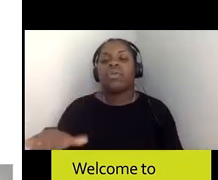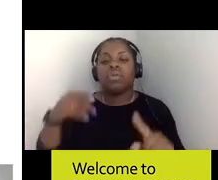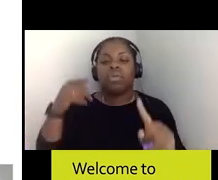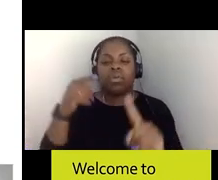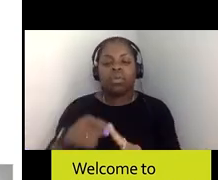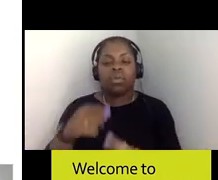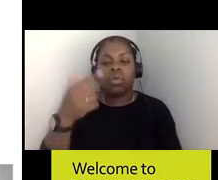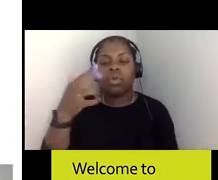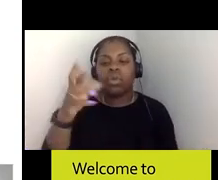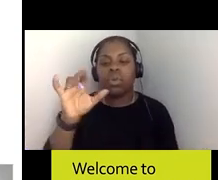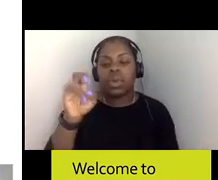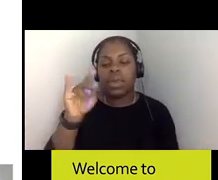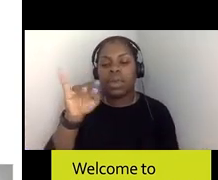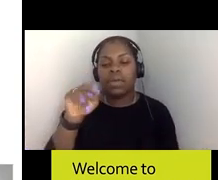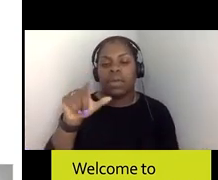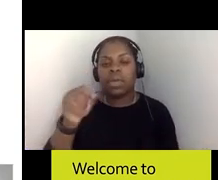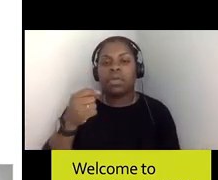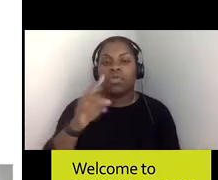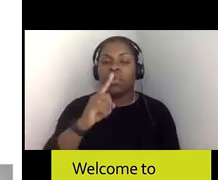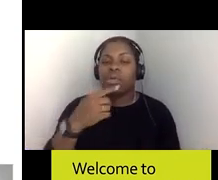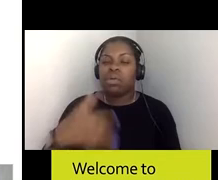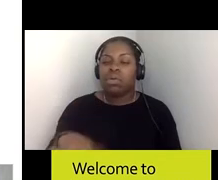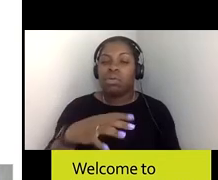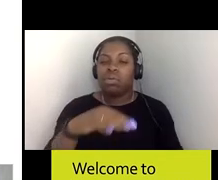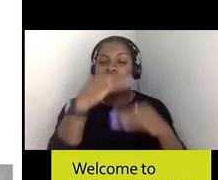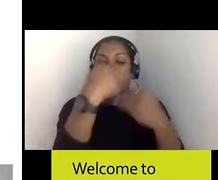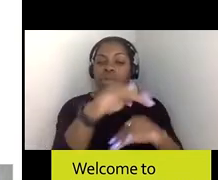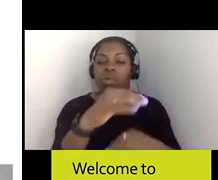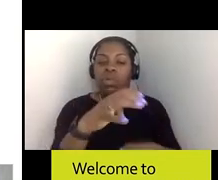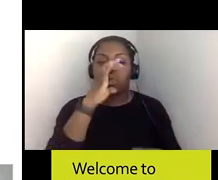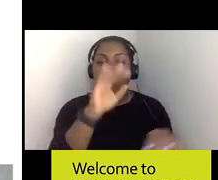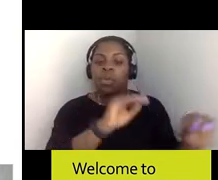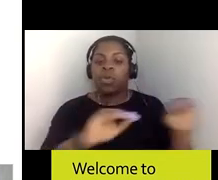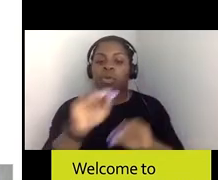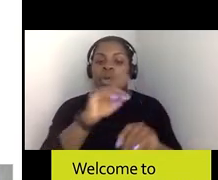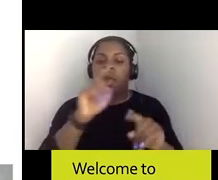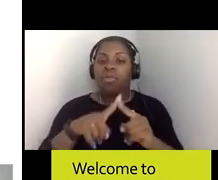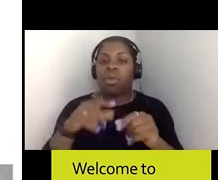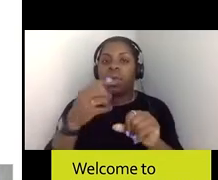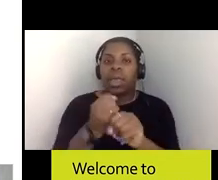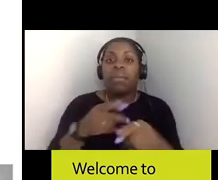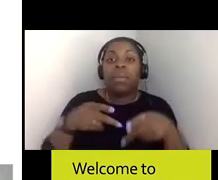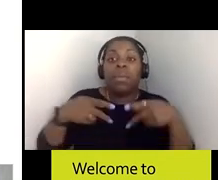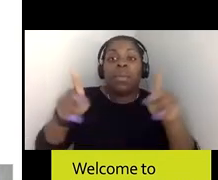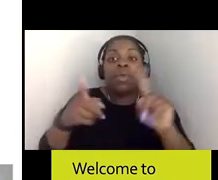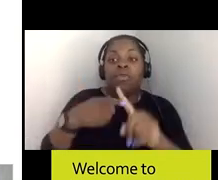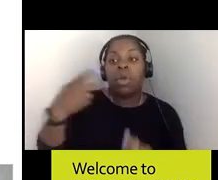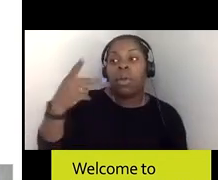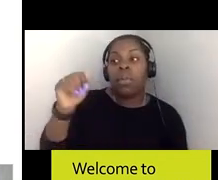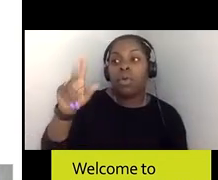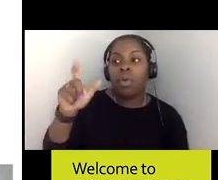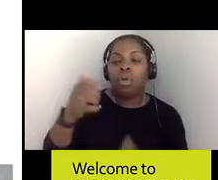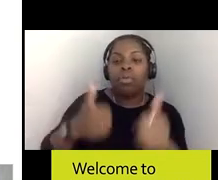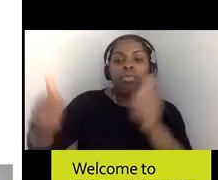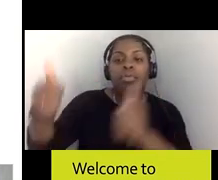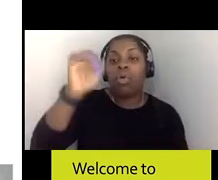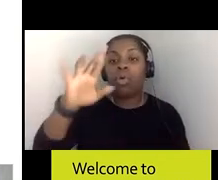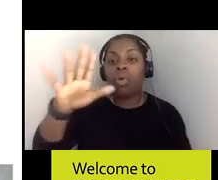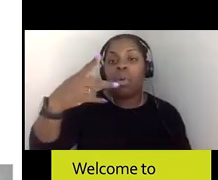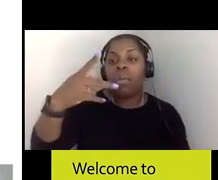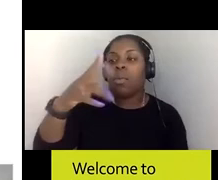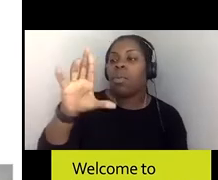de las quejas más importantes sobre el monitoreo electrónico, es que restringe el movimiento. Tienes que recibir permiso de la agente